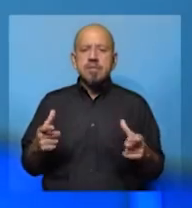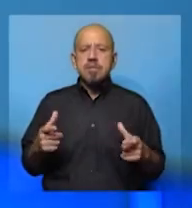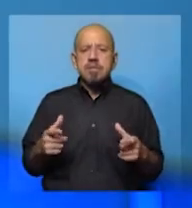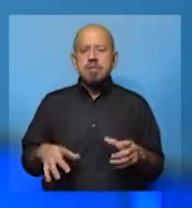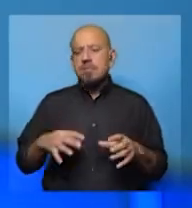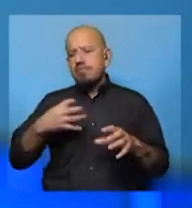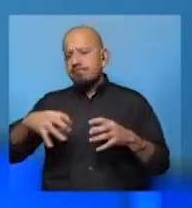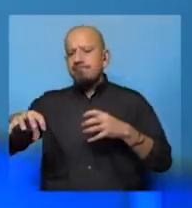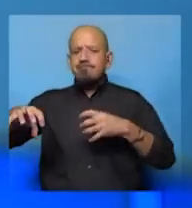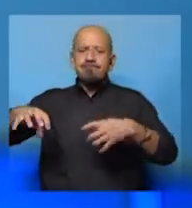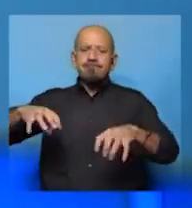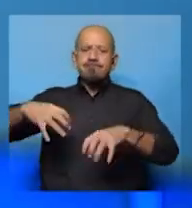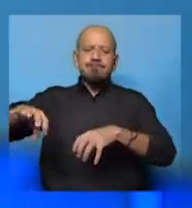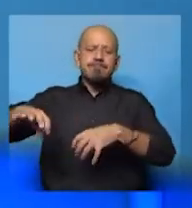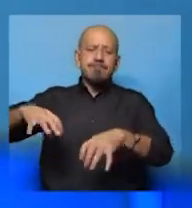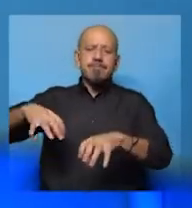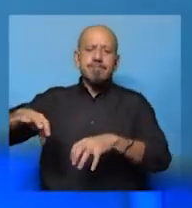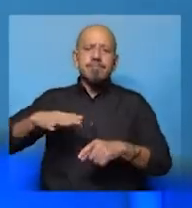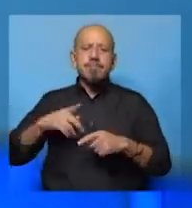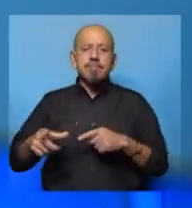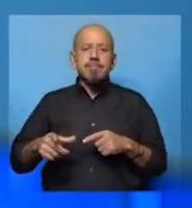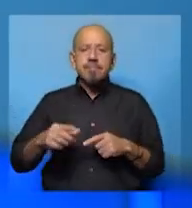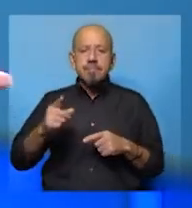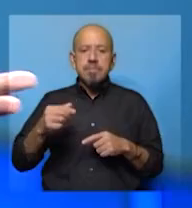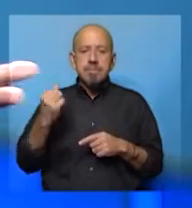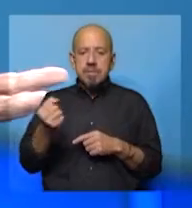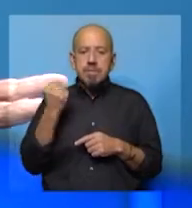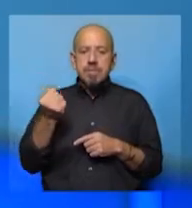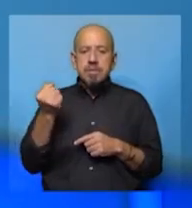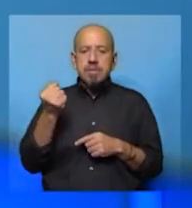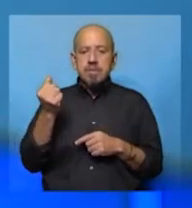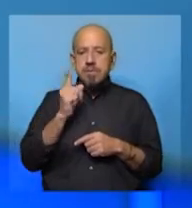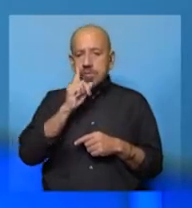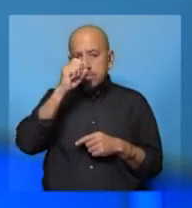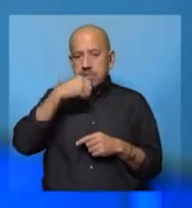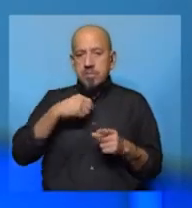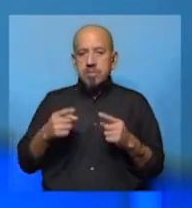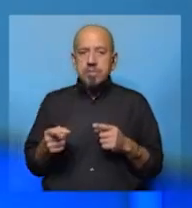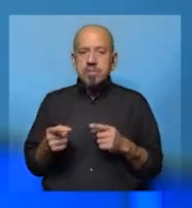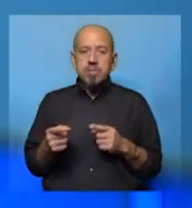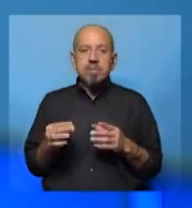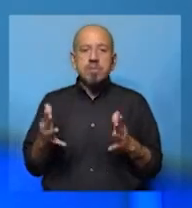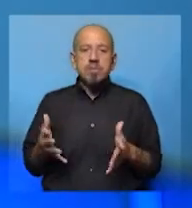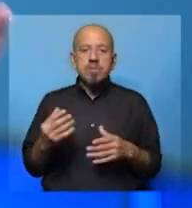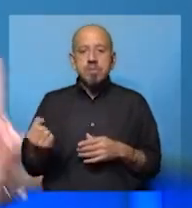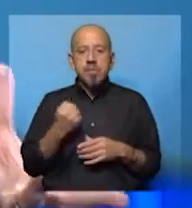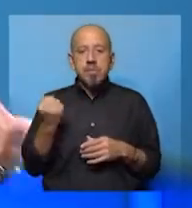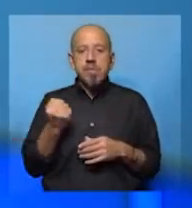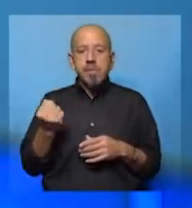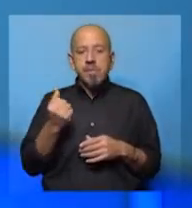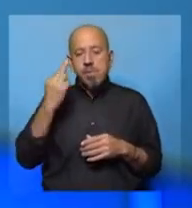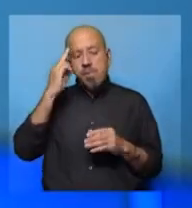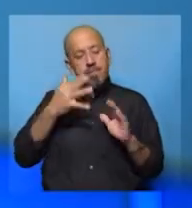descentralización eh que es algo que entiendo que es muy importante para Montevideo eh que es muy importante para el